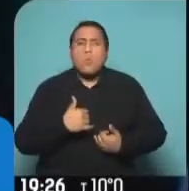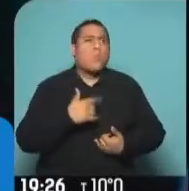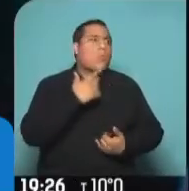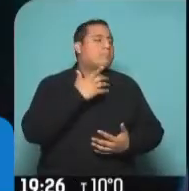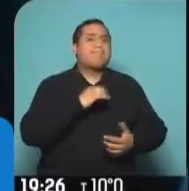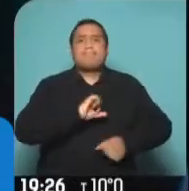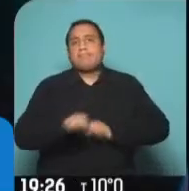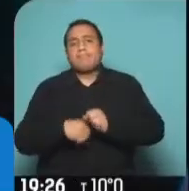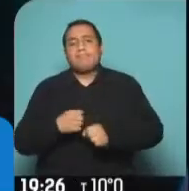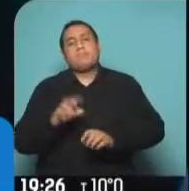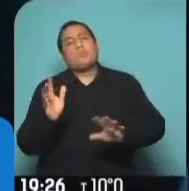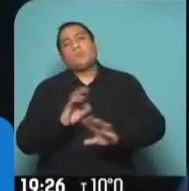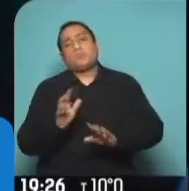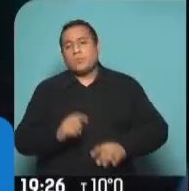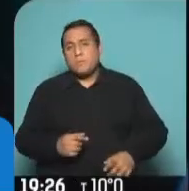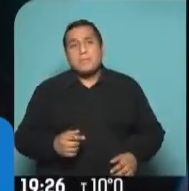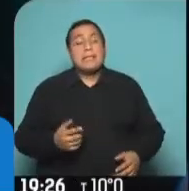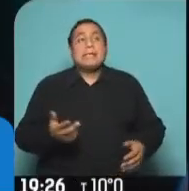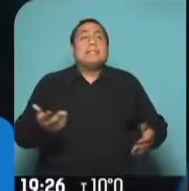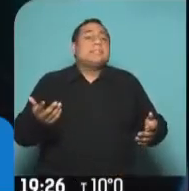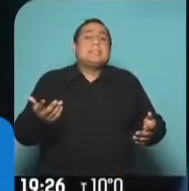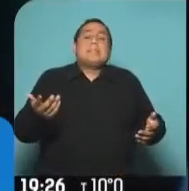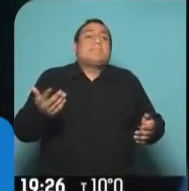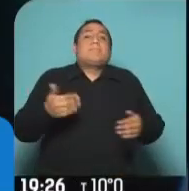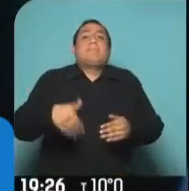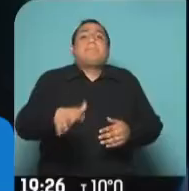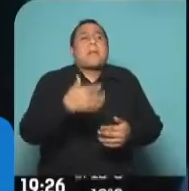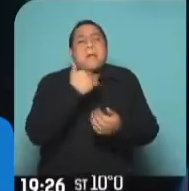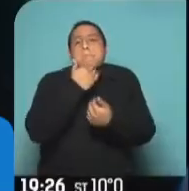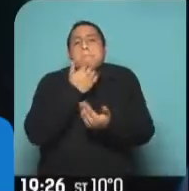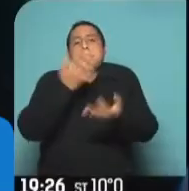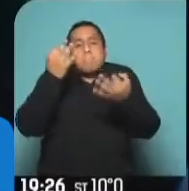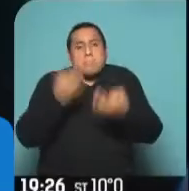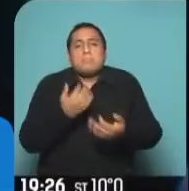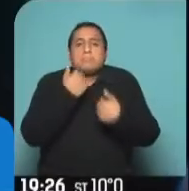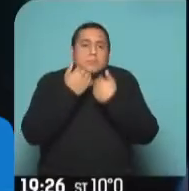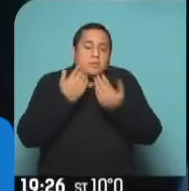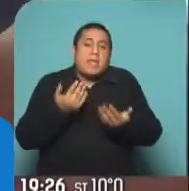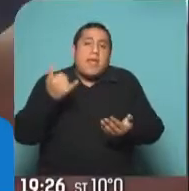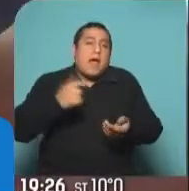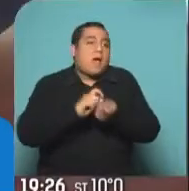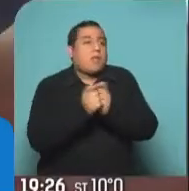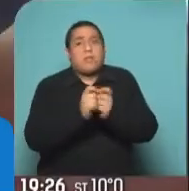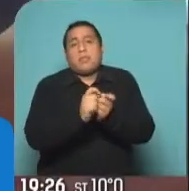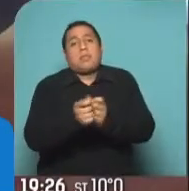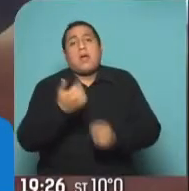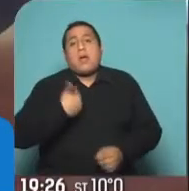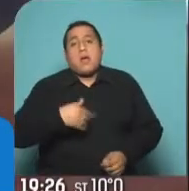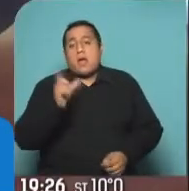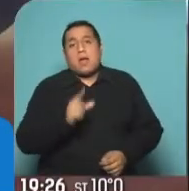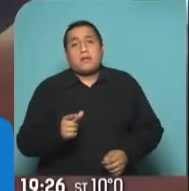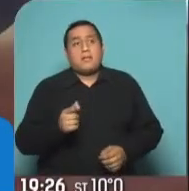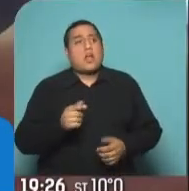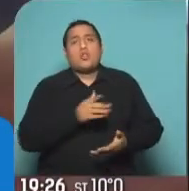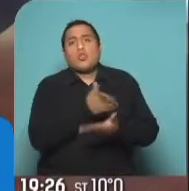oposición. Pero en una campaña uno nunca sabe cómo juega esto, de modo que, considerando que hay desequilibrios, que la Argentina no tiene problemas